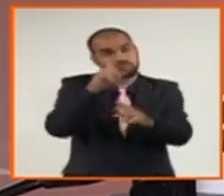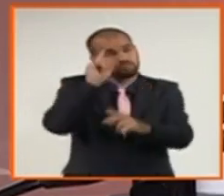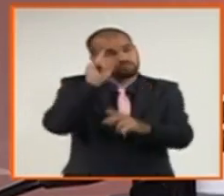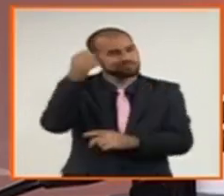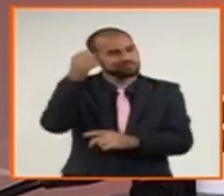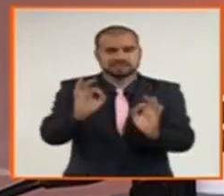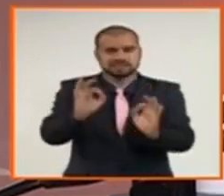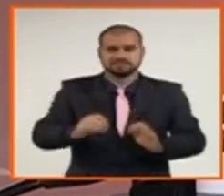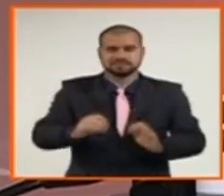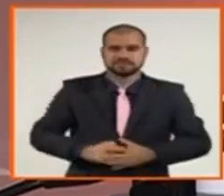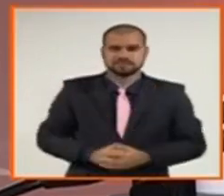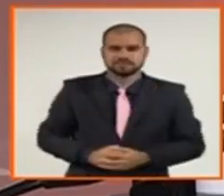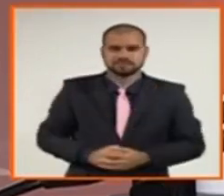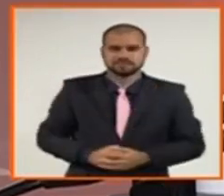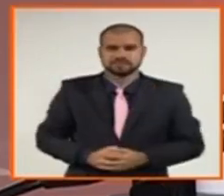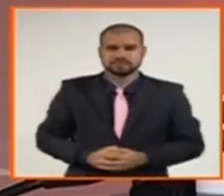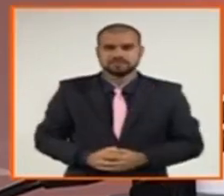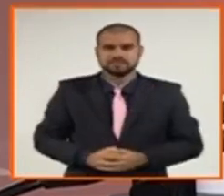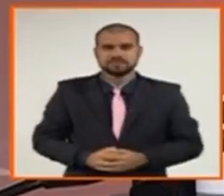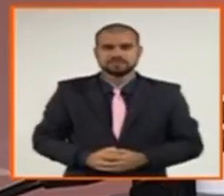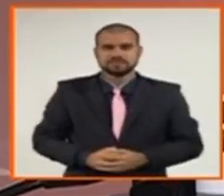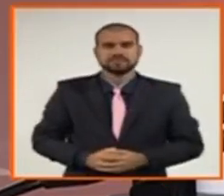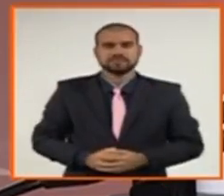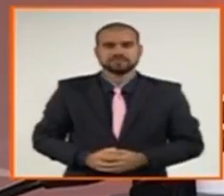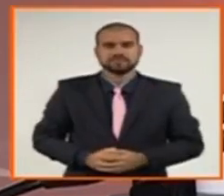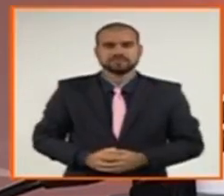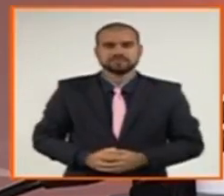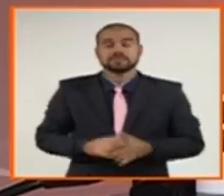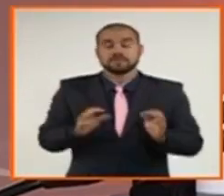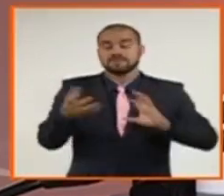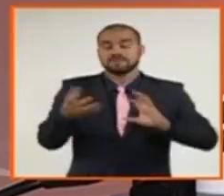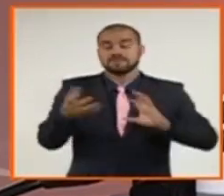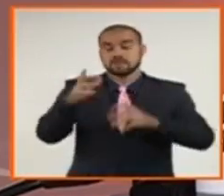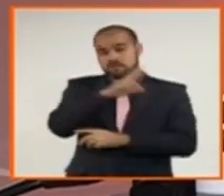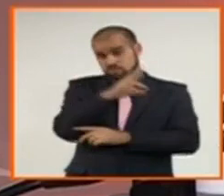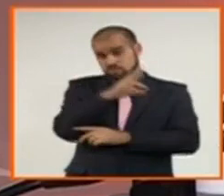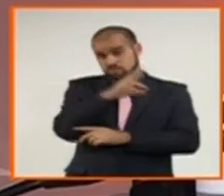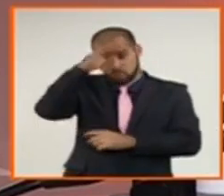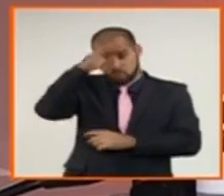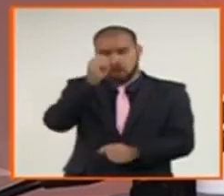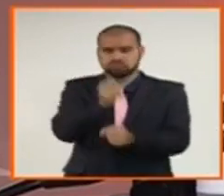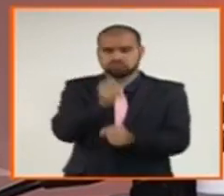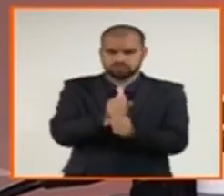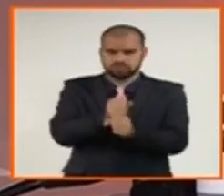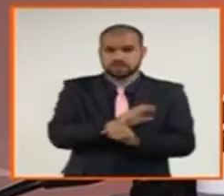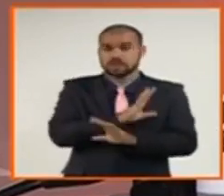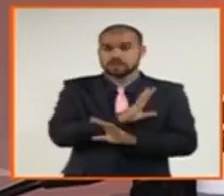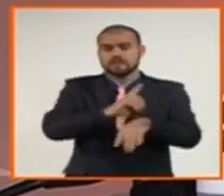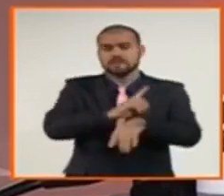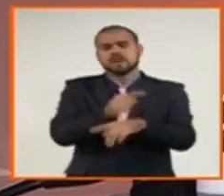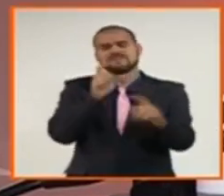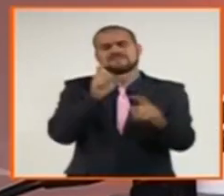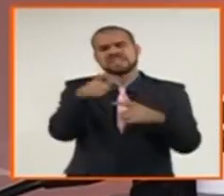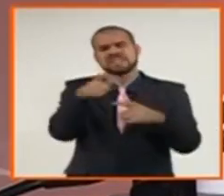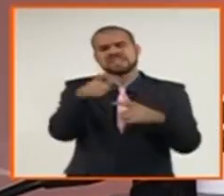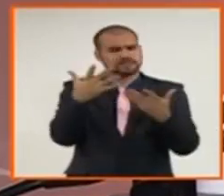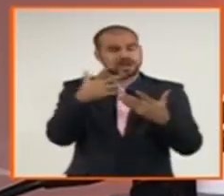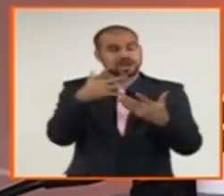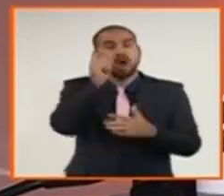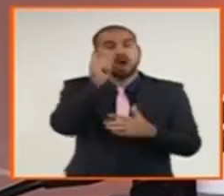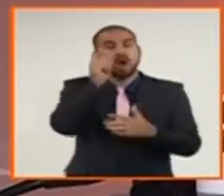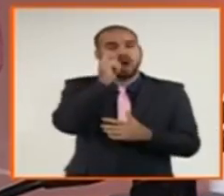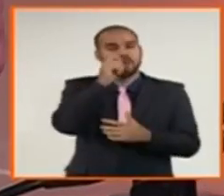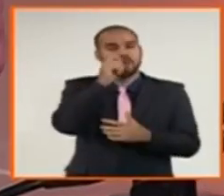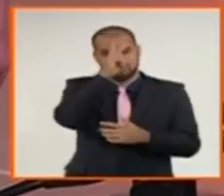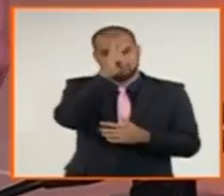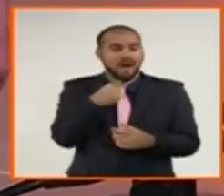que es la política de la Revolución Cubana. Voy a los finales con el doctor Vélez. Me encanta que él me haga los finales aquí